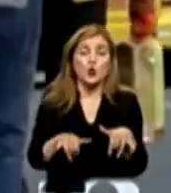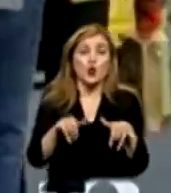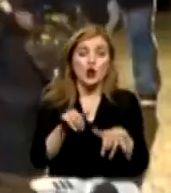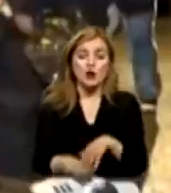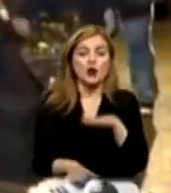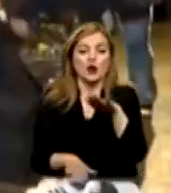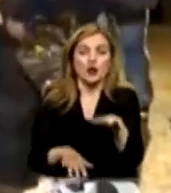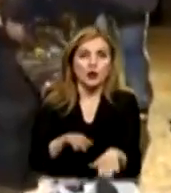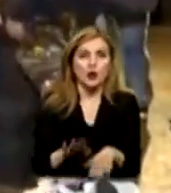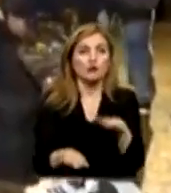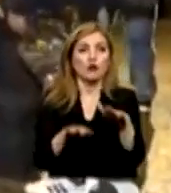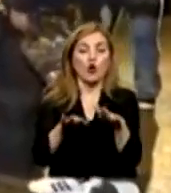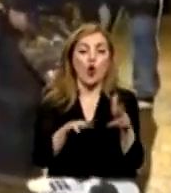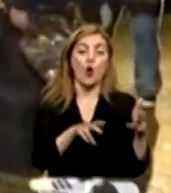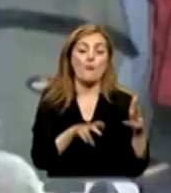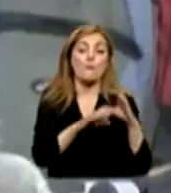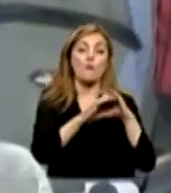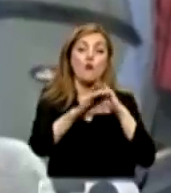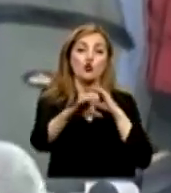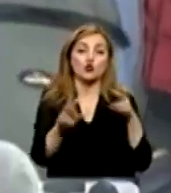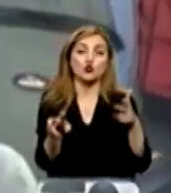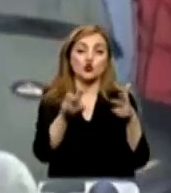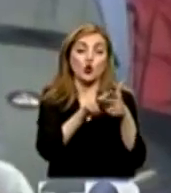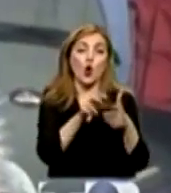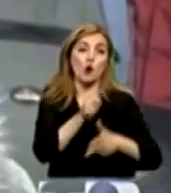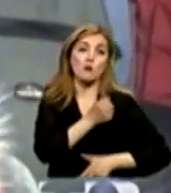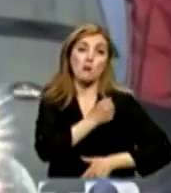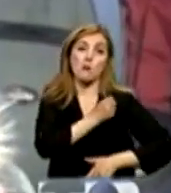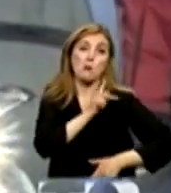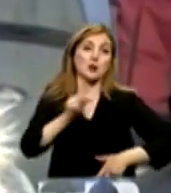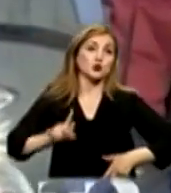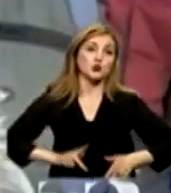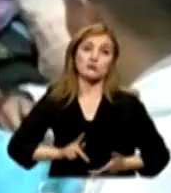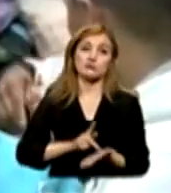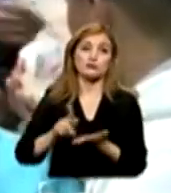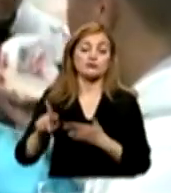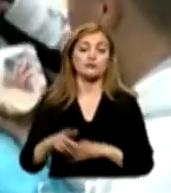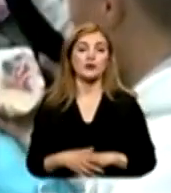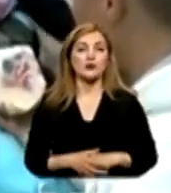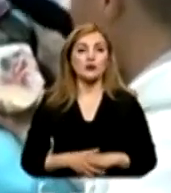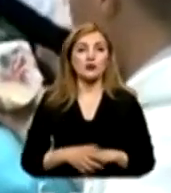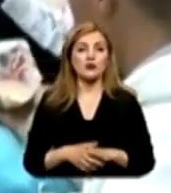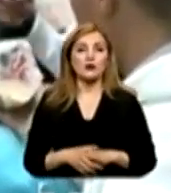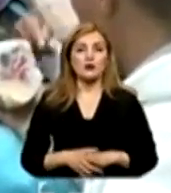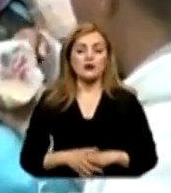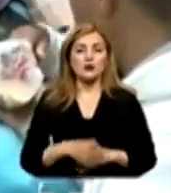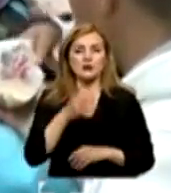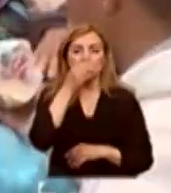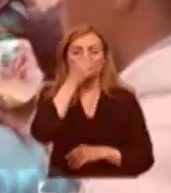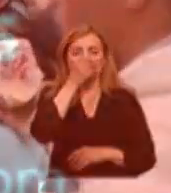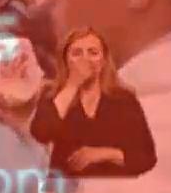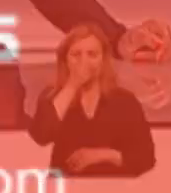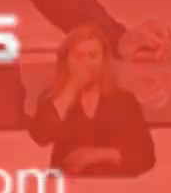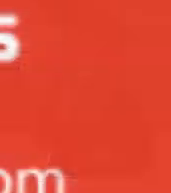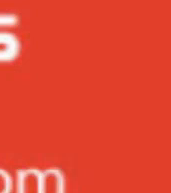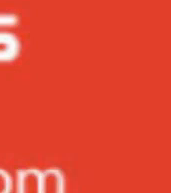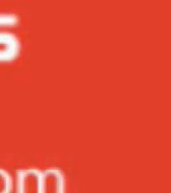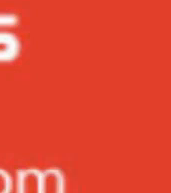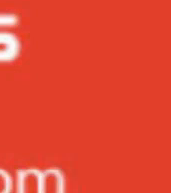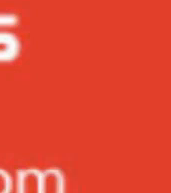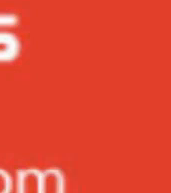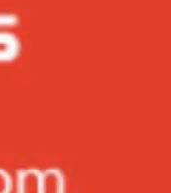pie, por el corredor humanitario o por cuenta propia. En Rumichaca, Jairo Jacome Ortega, 24 horas.